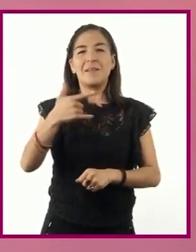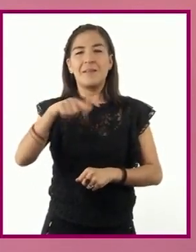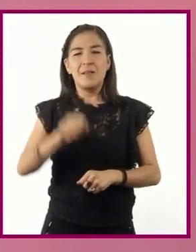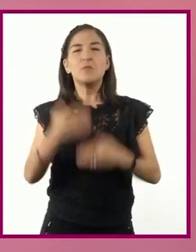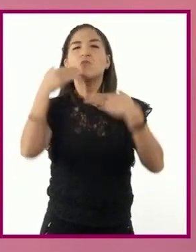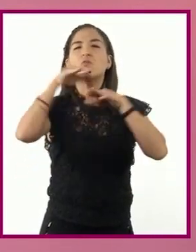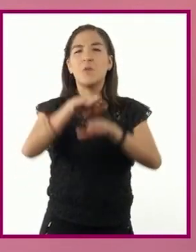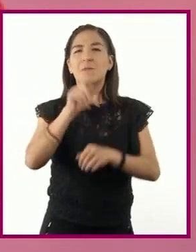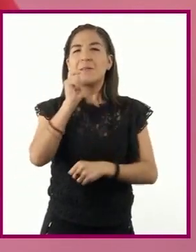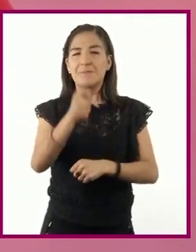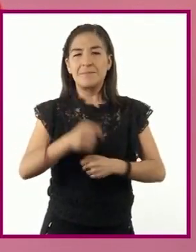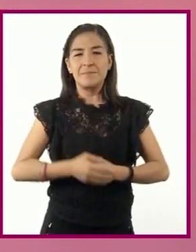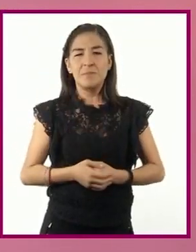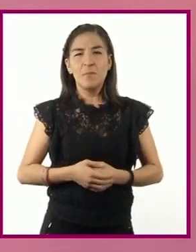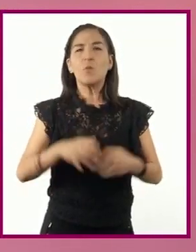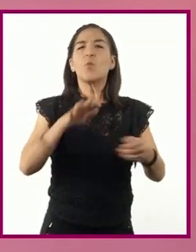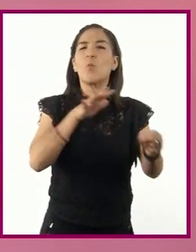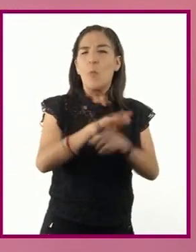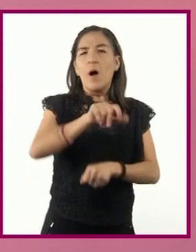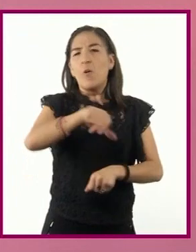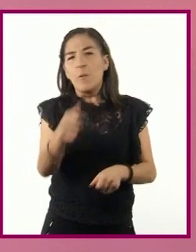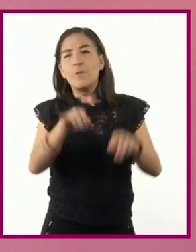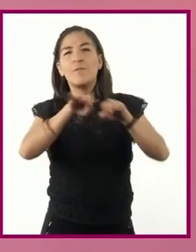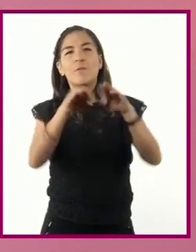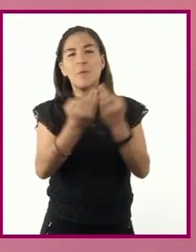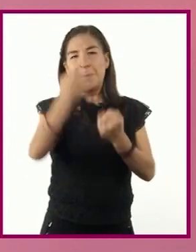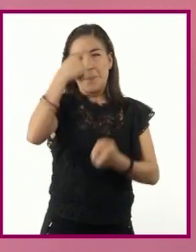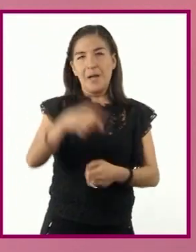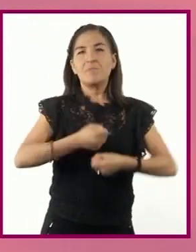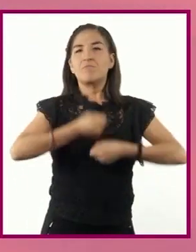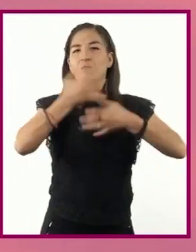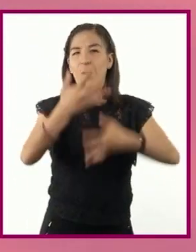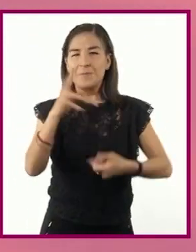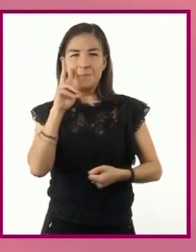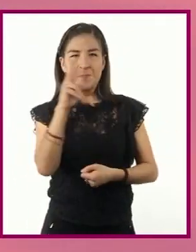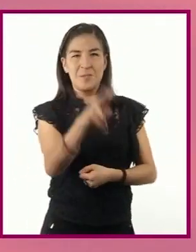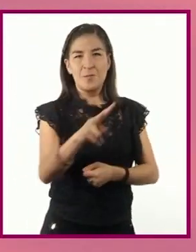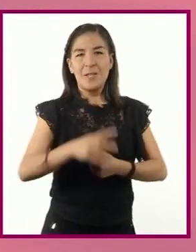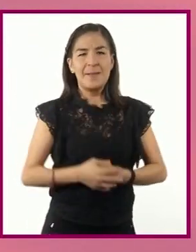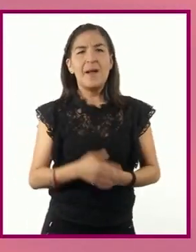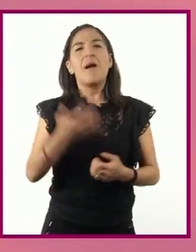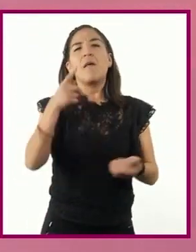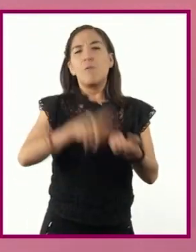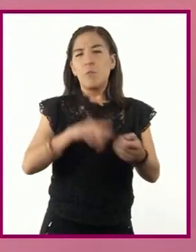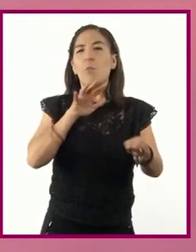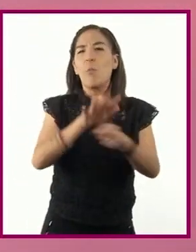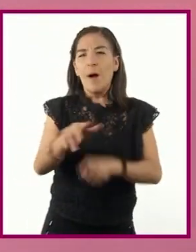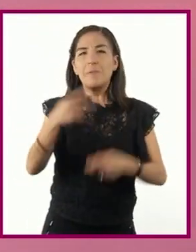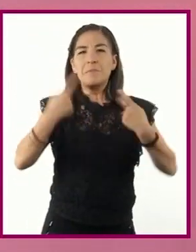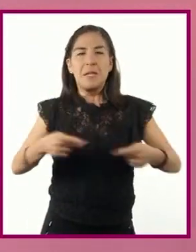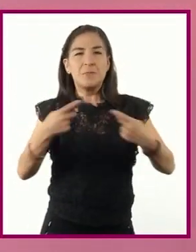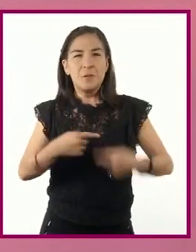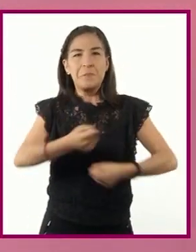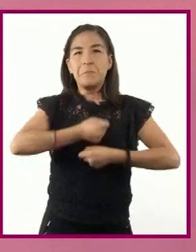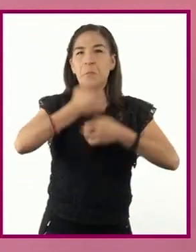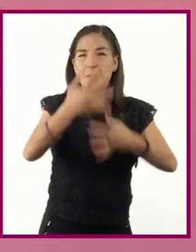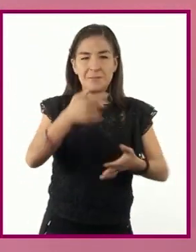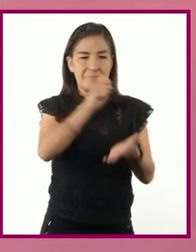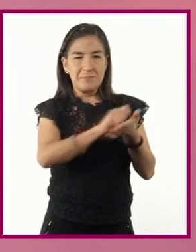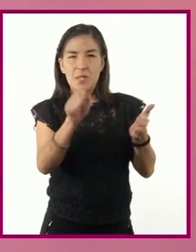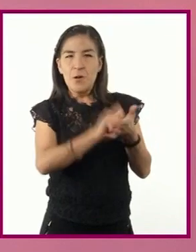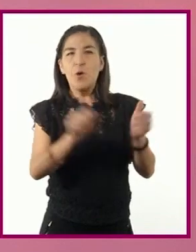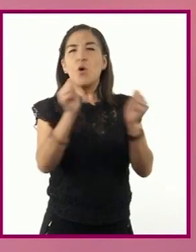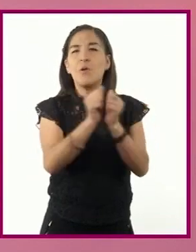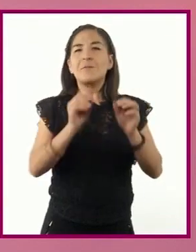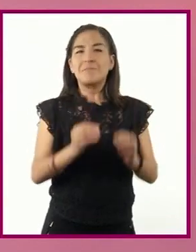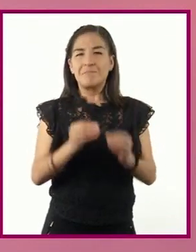a qué otras variaciones existen en la poesía visual y qué poetas decidieron explorar con los elementos